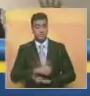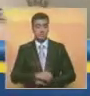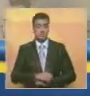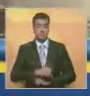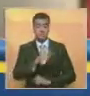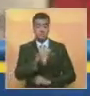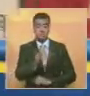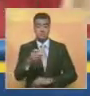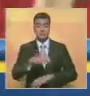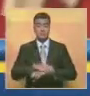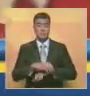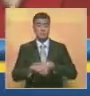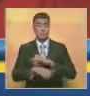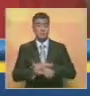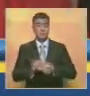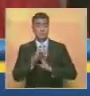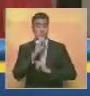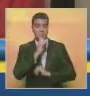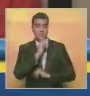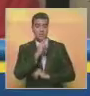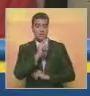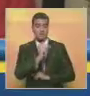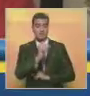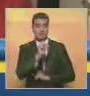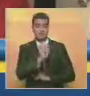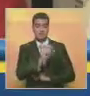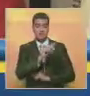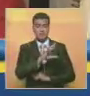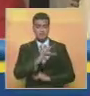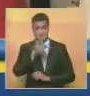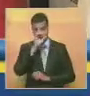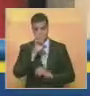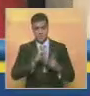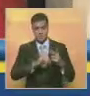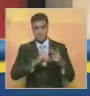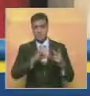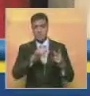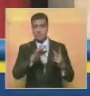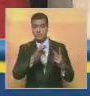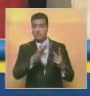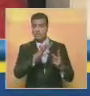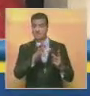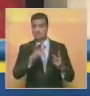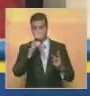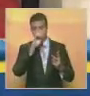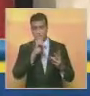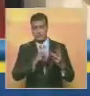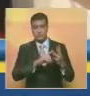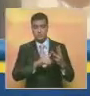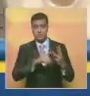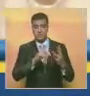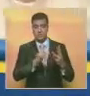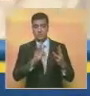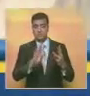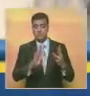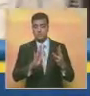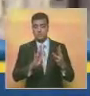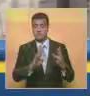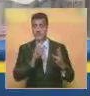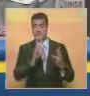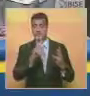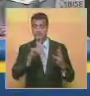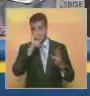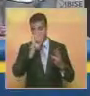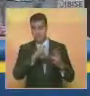ciudadanos aprendidos quedaron identificados como un héctor cepeda de 37 años jose bolaño de 45 años y que el mismo el año zapata de